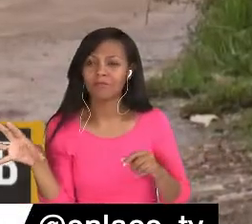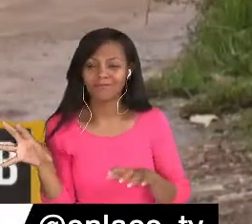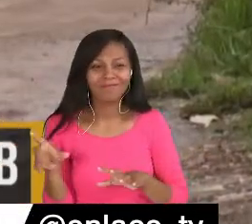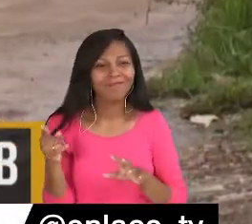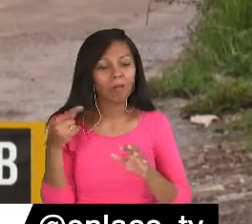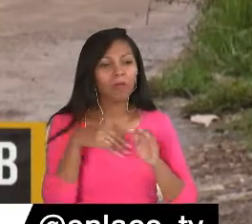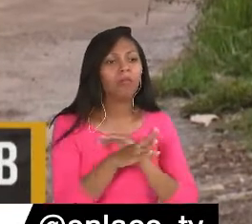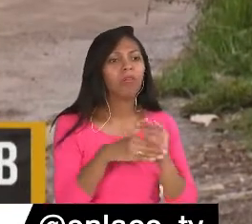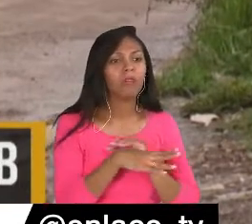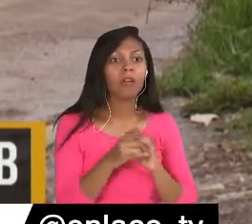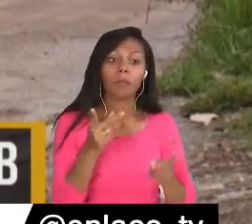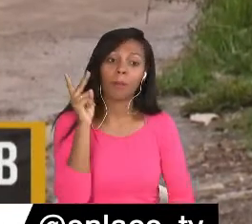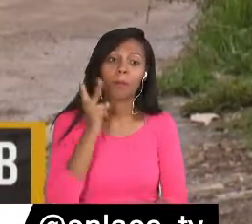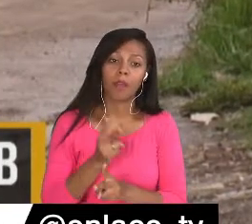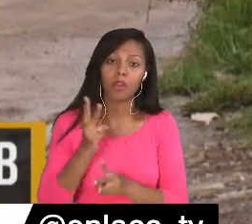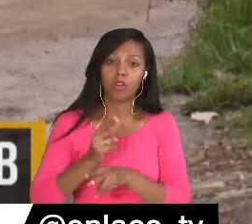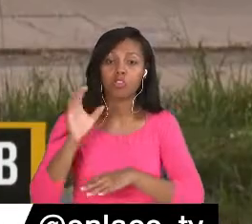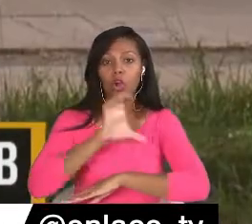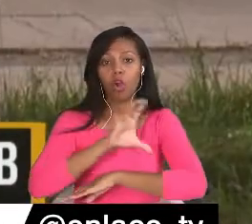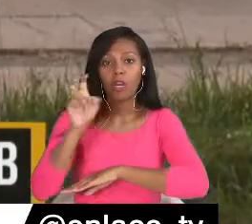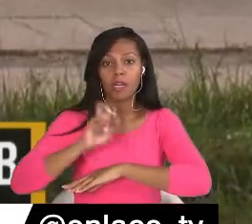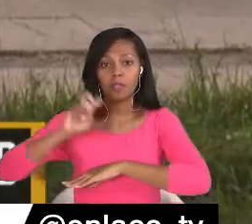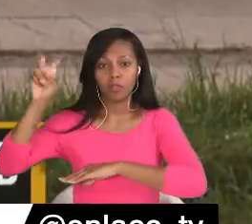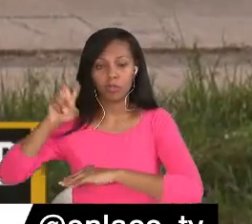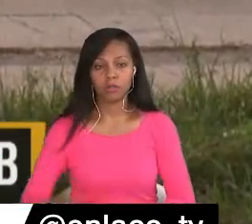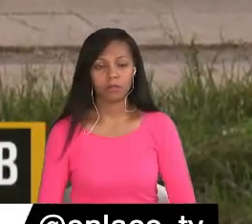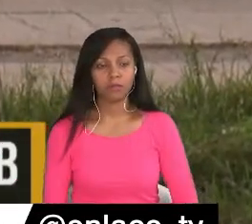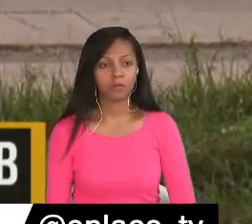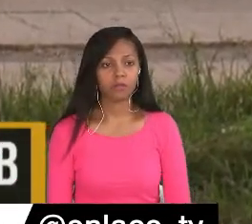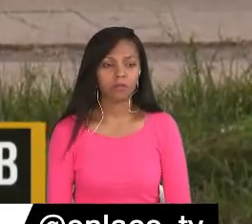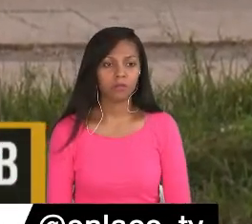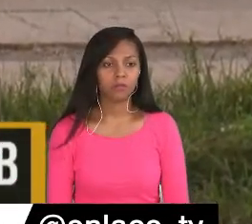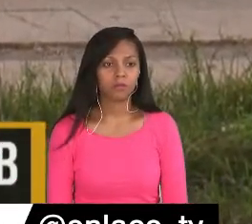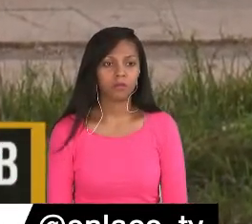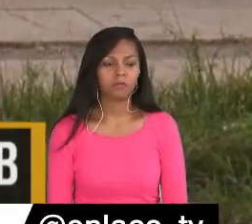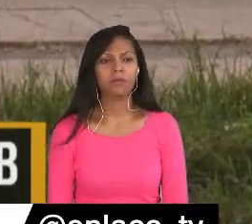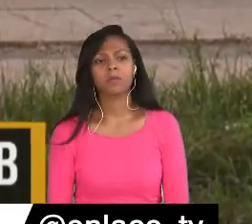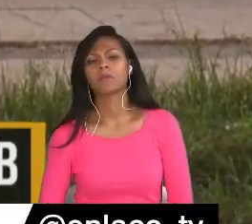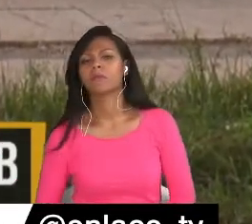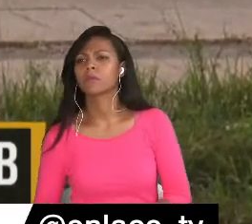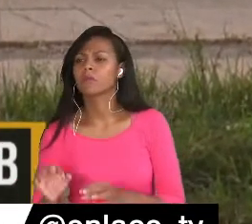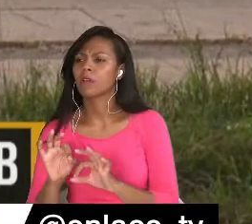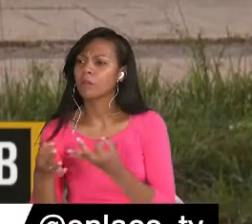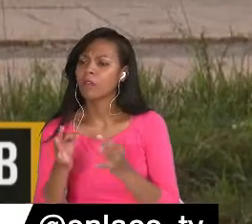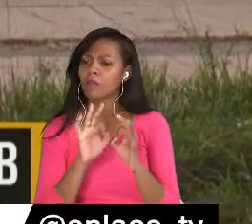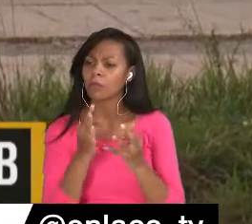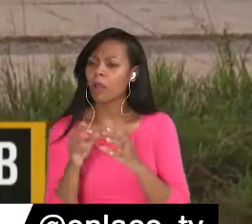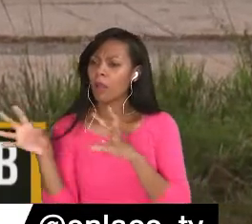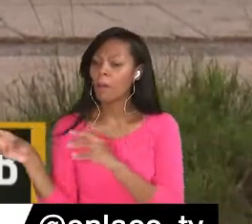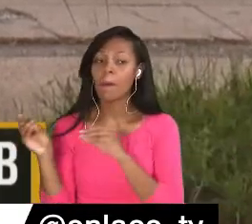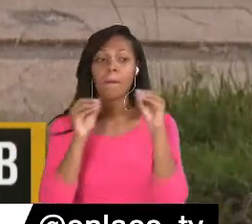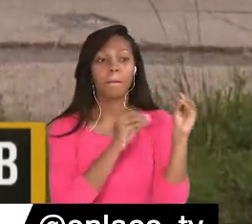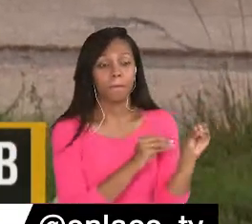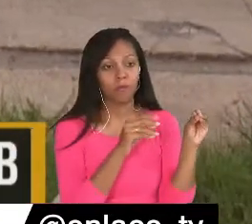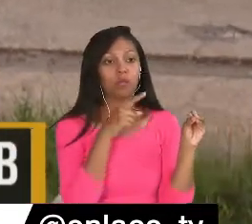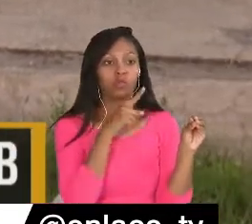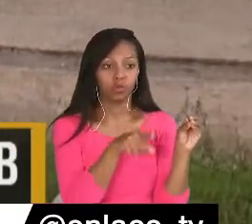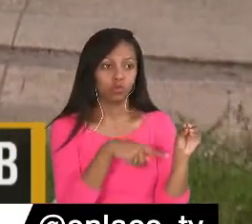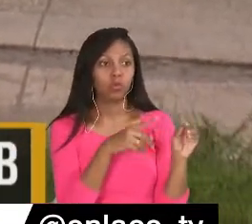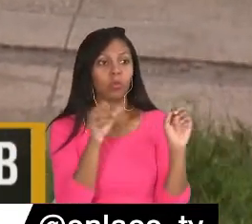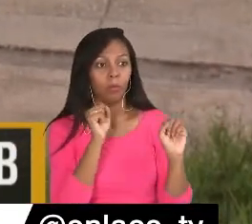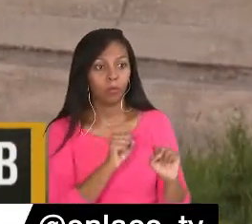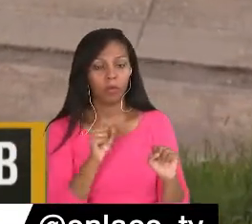un auténtico peligro. Se buscaba con el traslado de las familias mencionadas darle el espacio que aún hoy ocupan para la expansión de la refinería